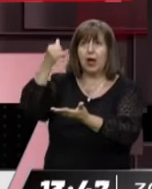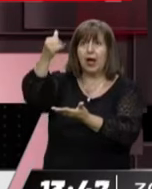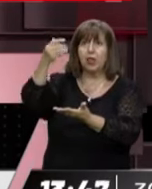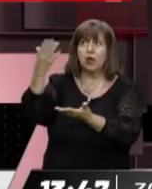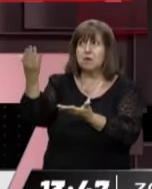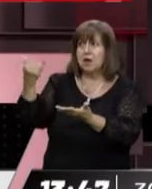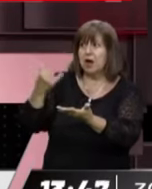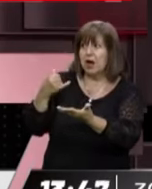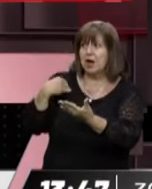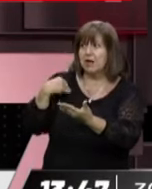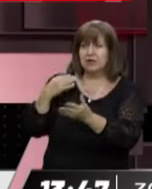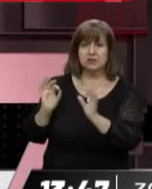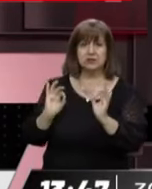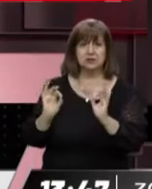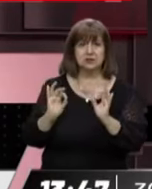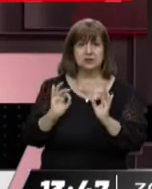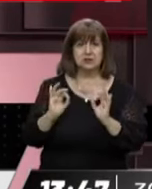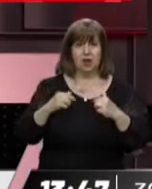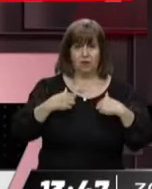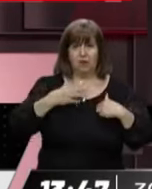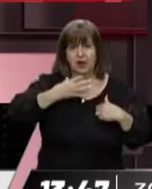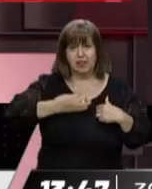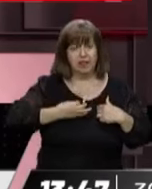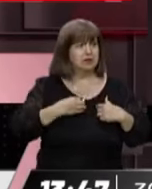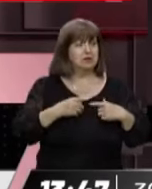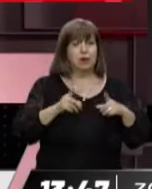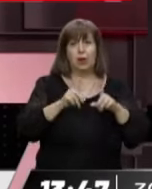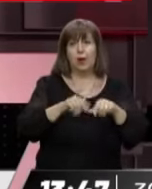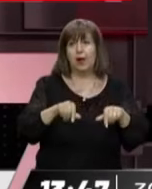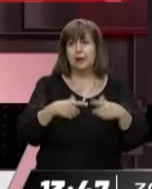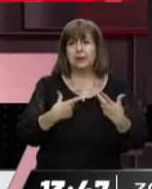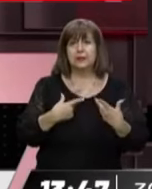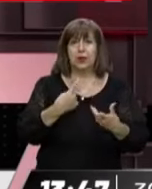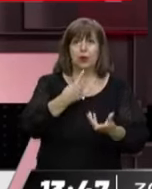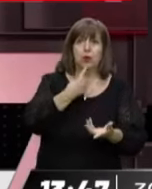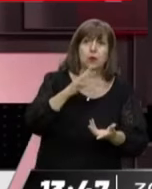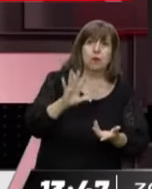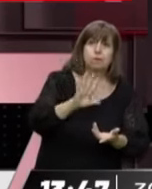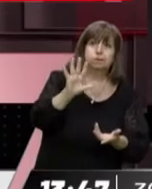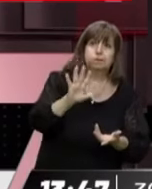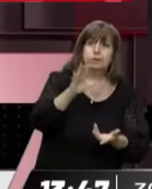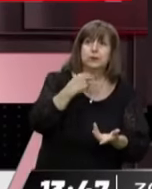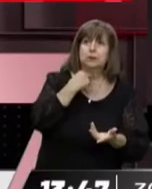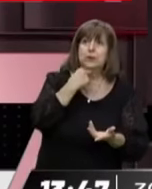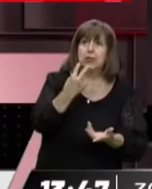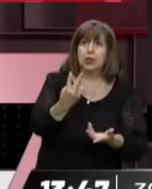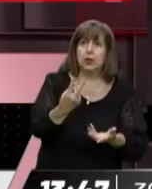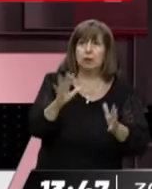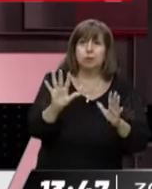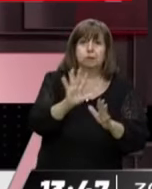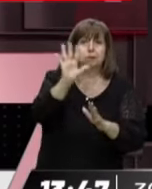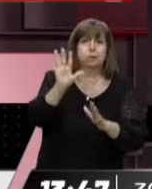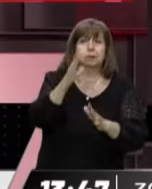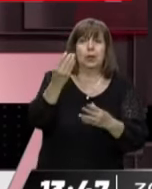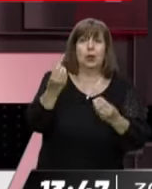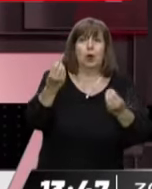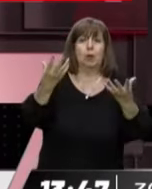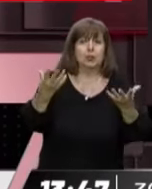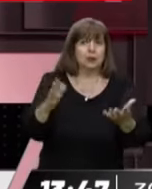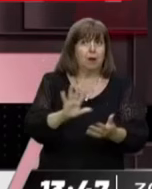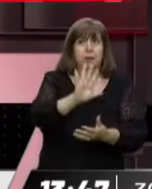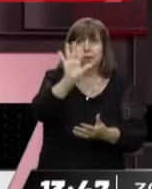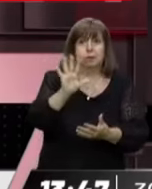Sinceramente seguimos todo igual, con la misma incertidumbre, sin poder comunicarnos con nuestro hijo.